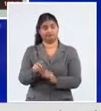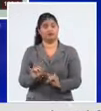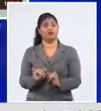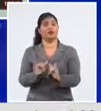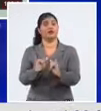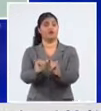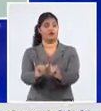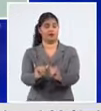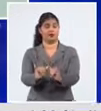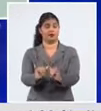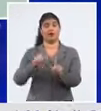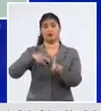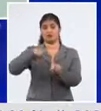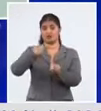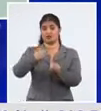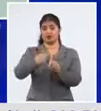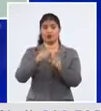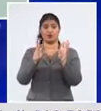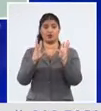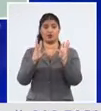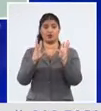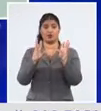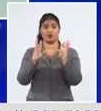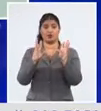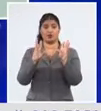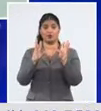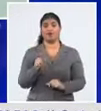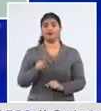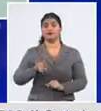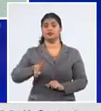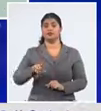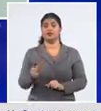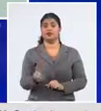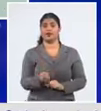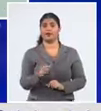la positividad de las muestras fue de un 19%,